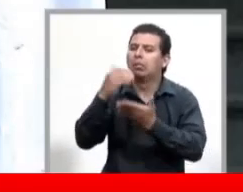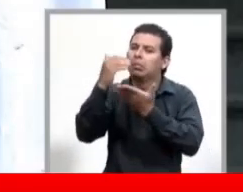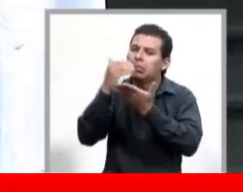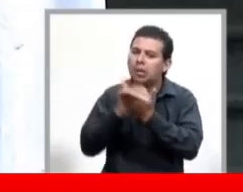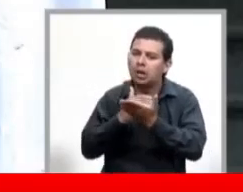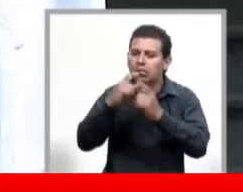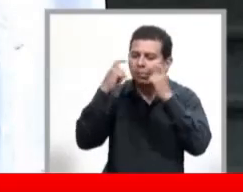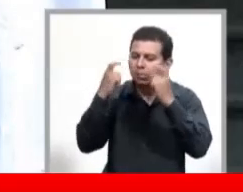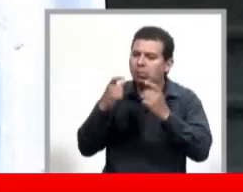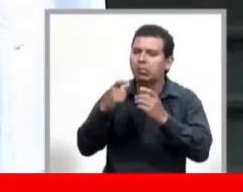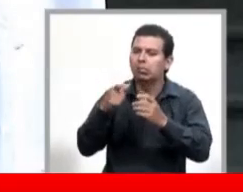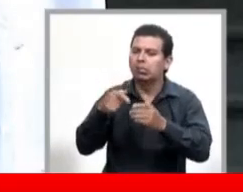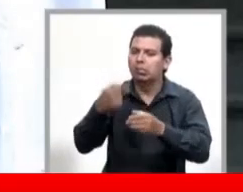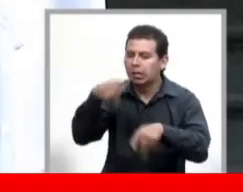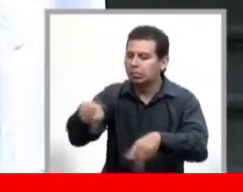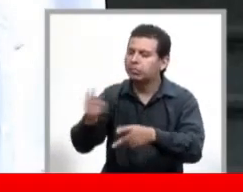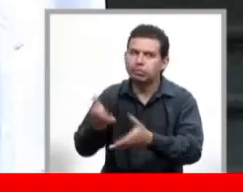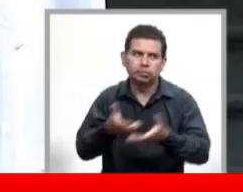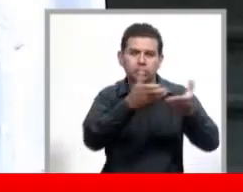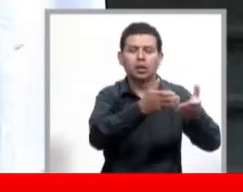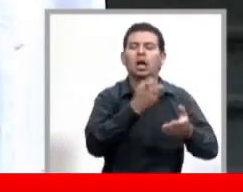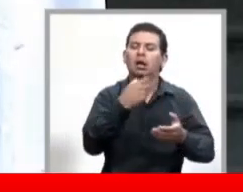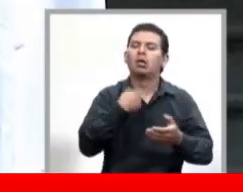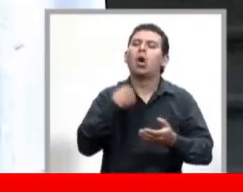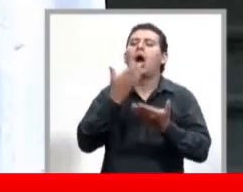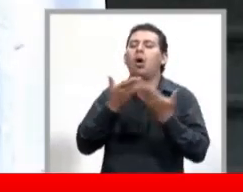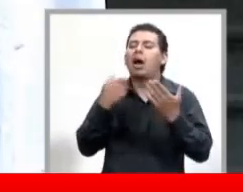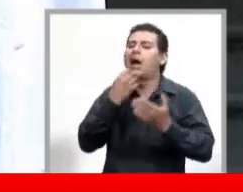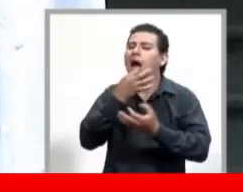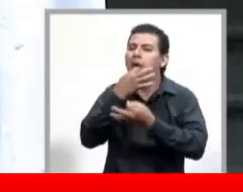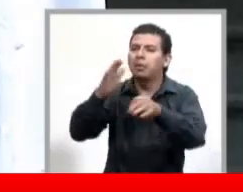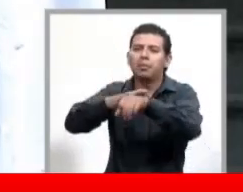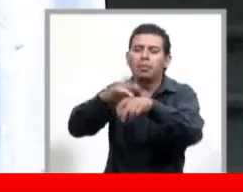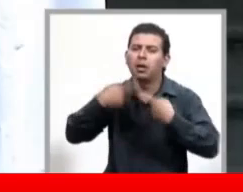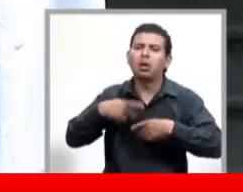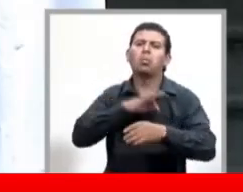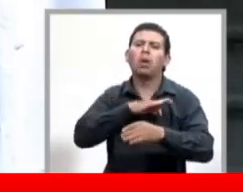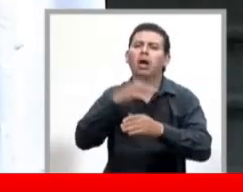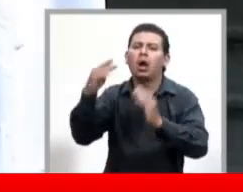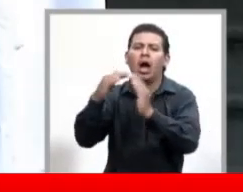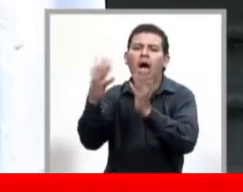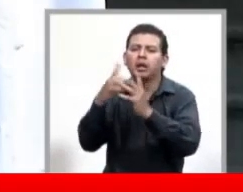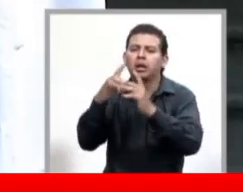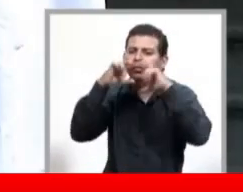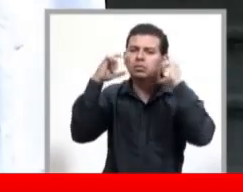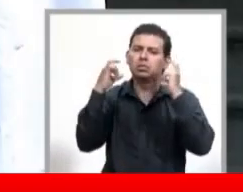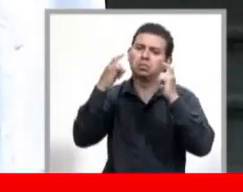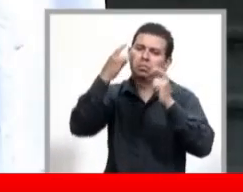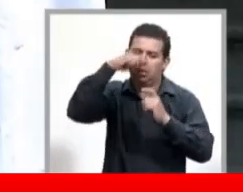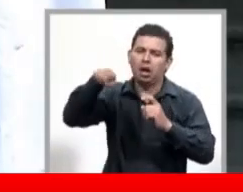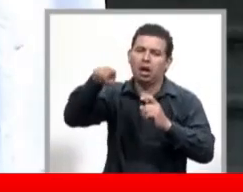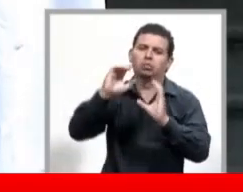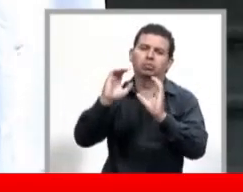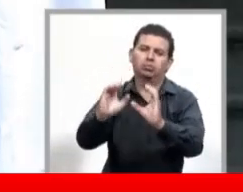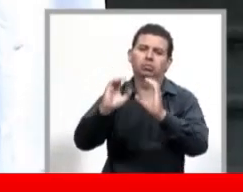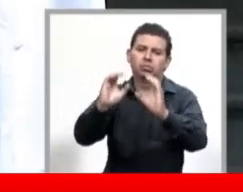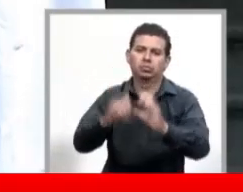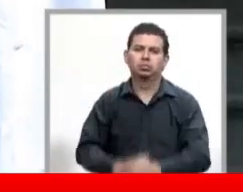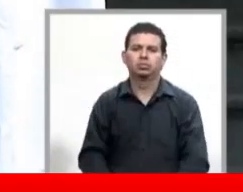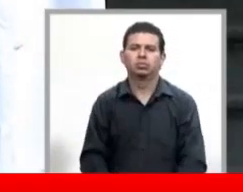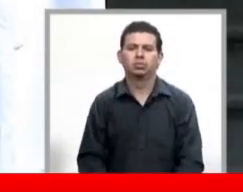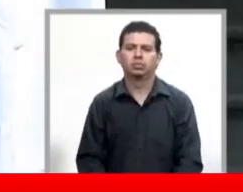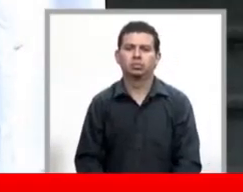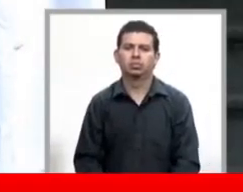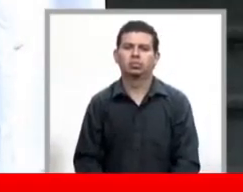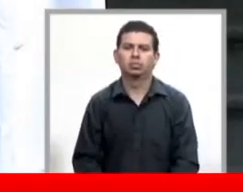esta convocatoria del utilizar cubrebocas y claramente, pues, en los casos